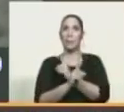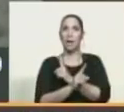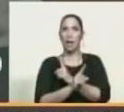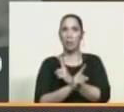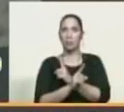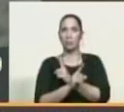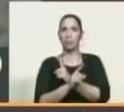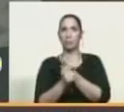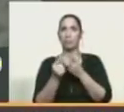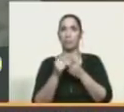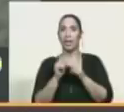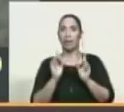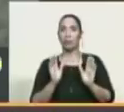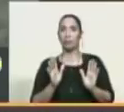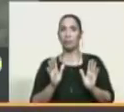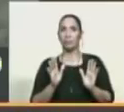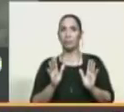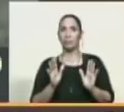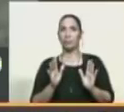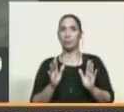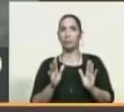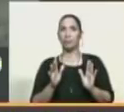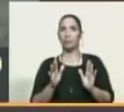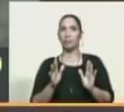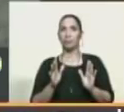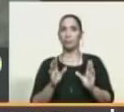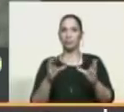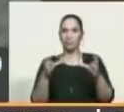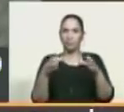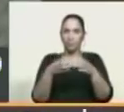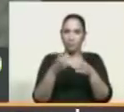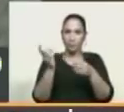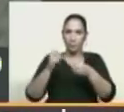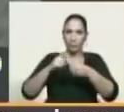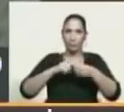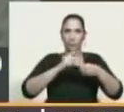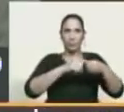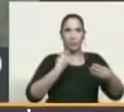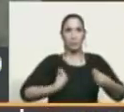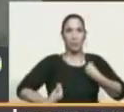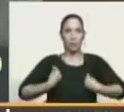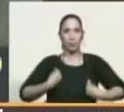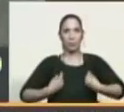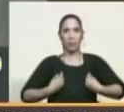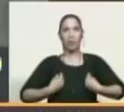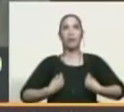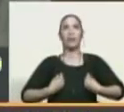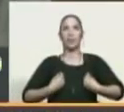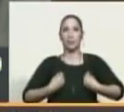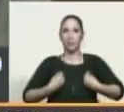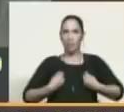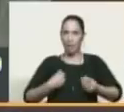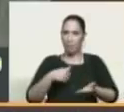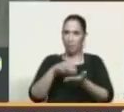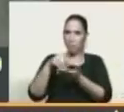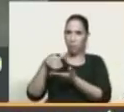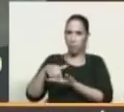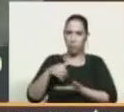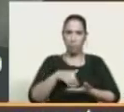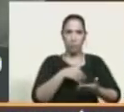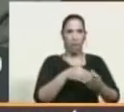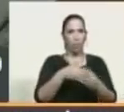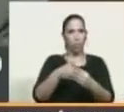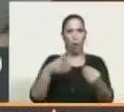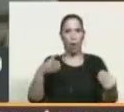permearon. Metieron a las estructuras gente que se preocupaba era por darle dólares a los que nunca traían nada. Lo